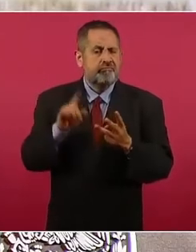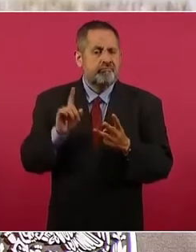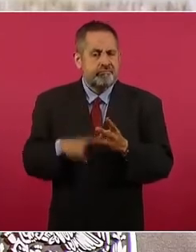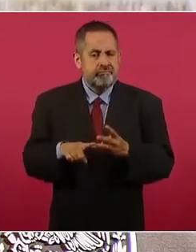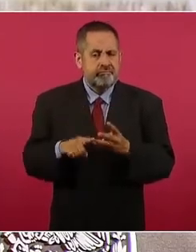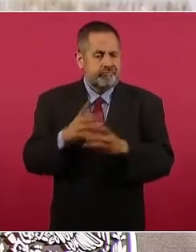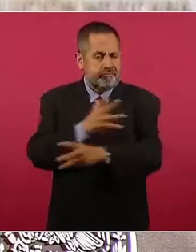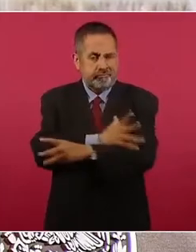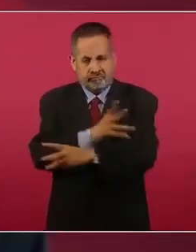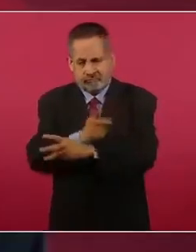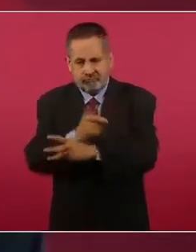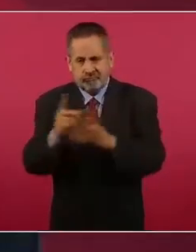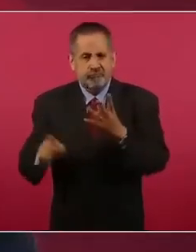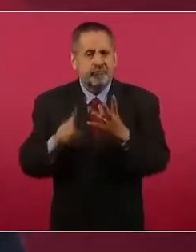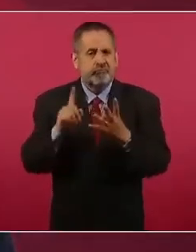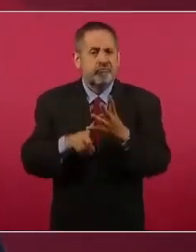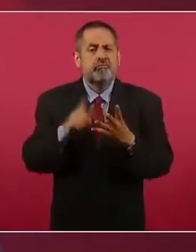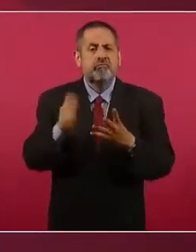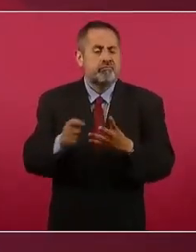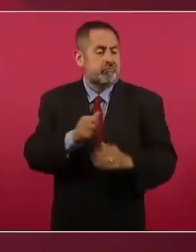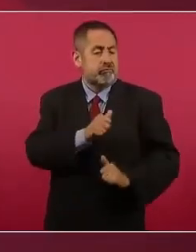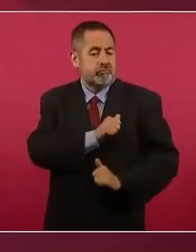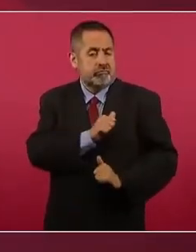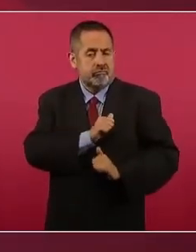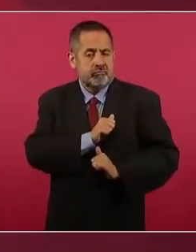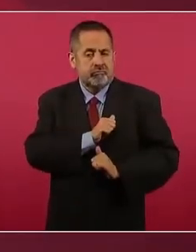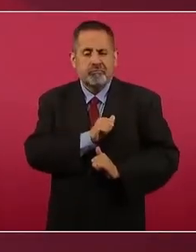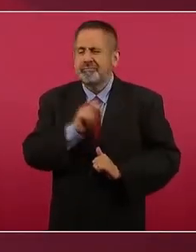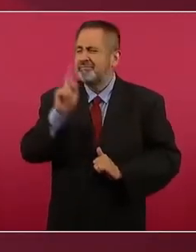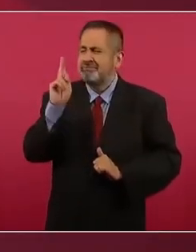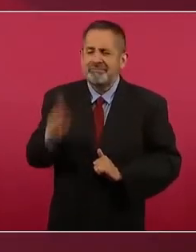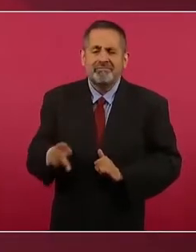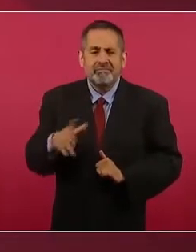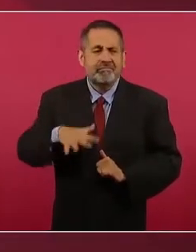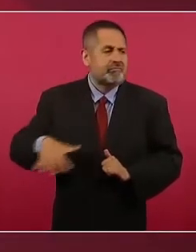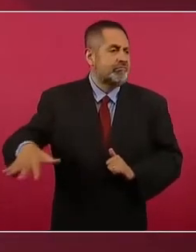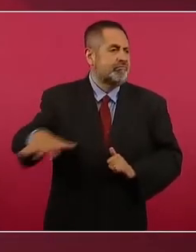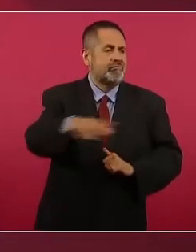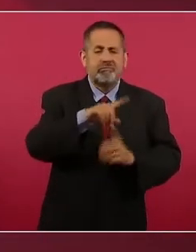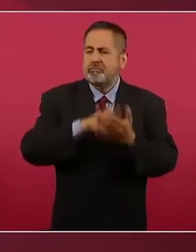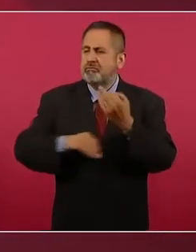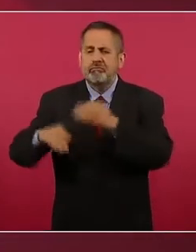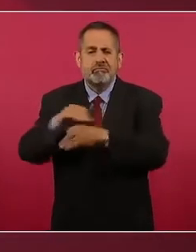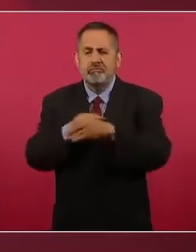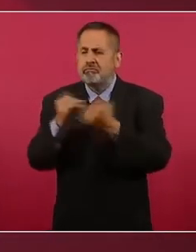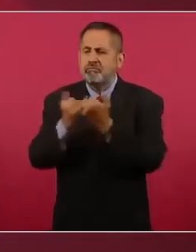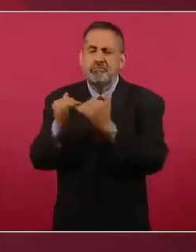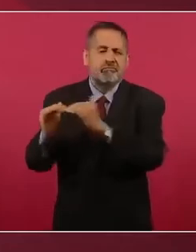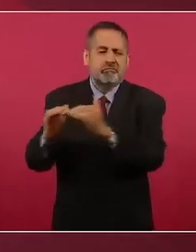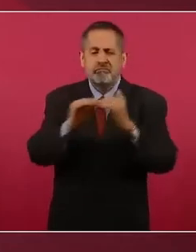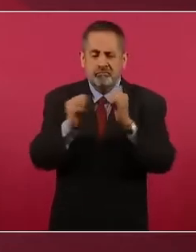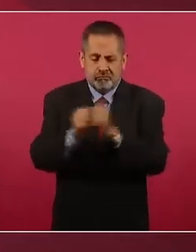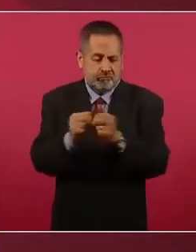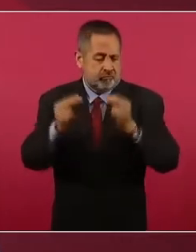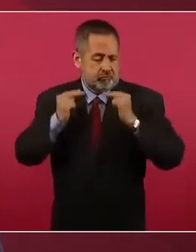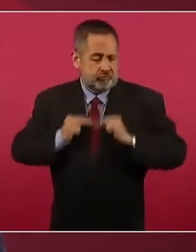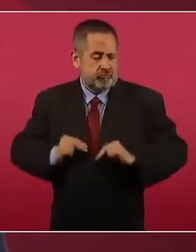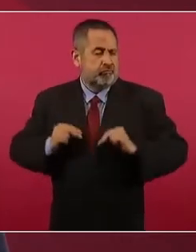por honestidad y porque el soldado es pueblo uniformado. Y porque este